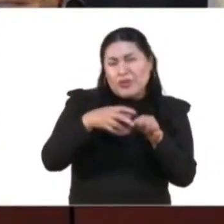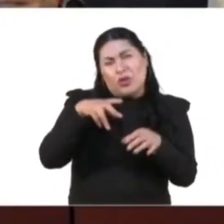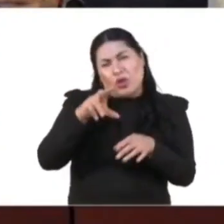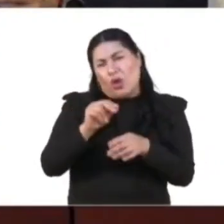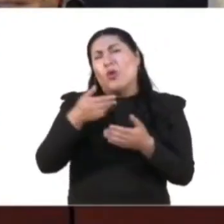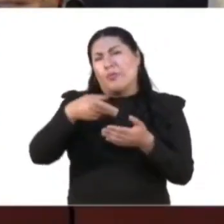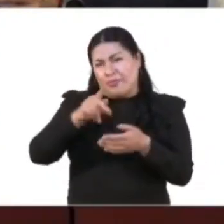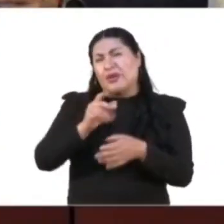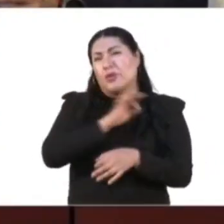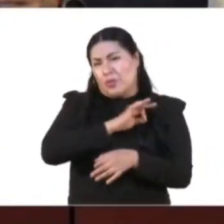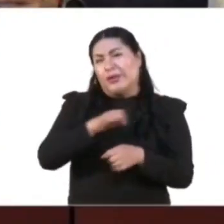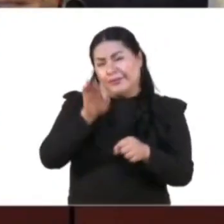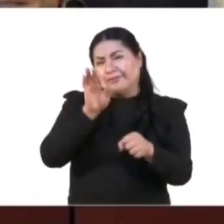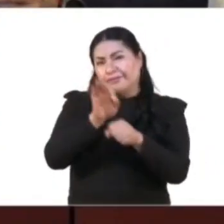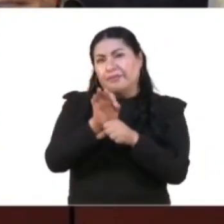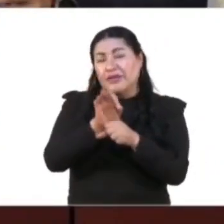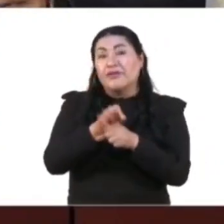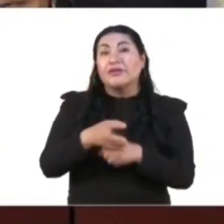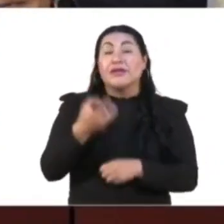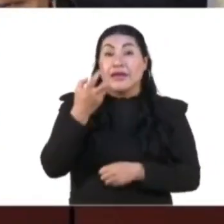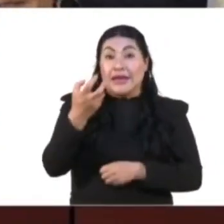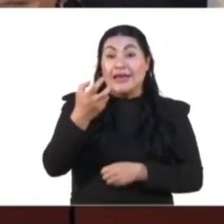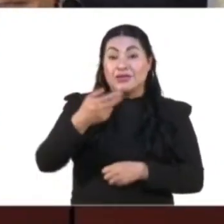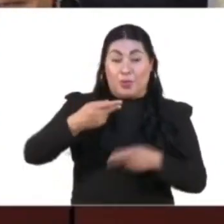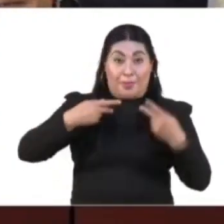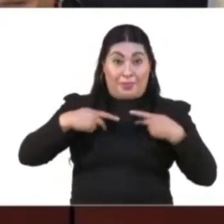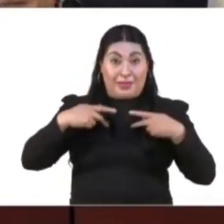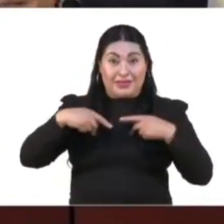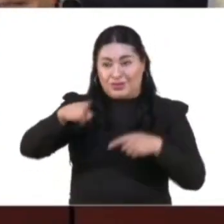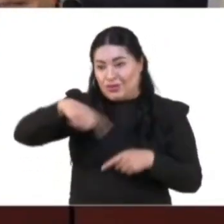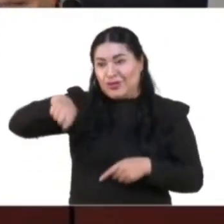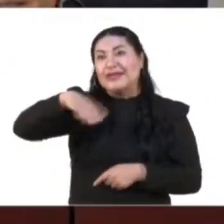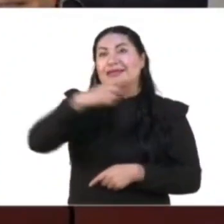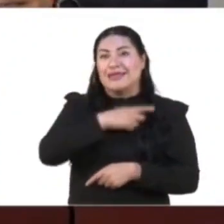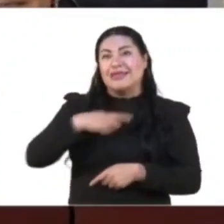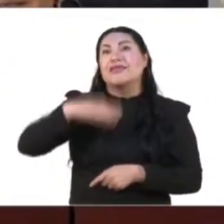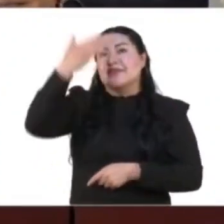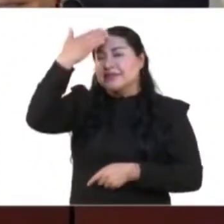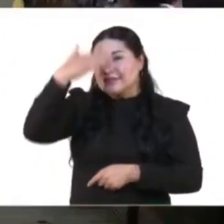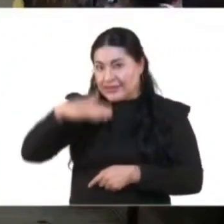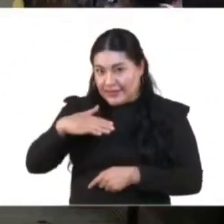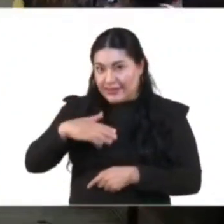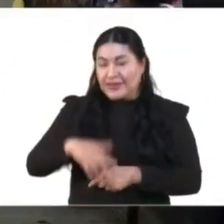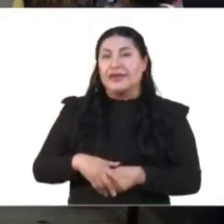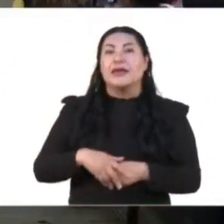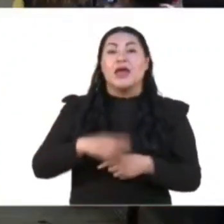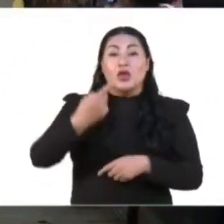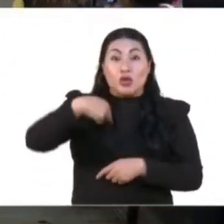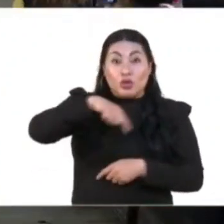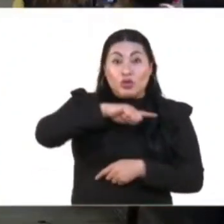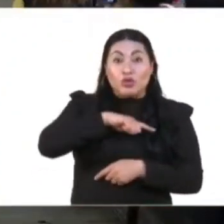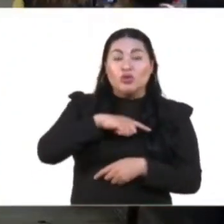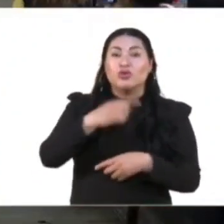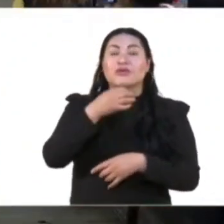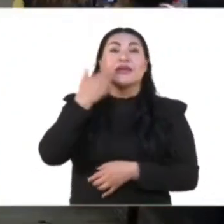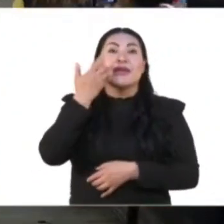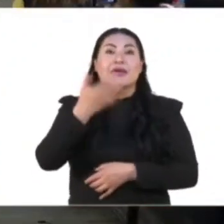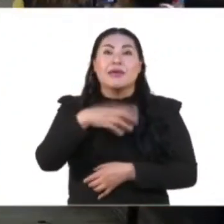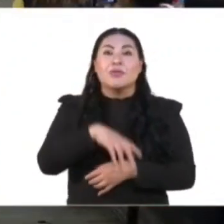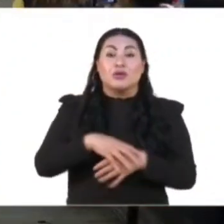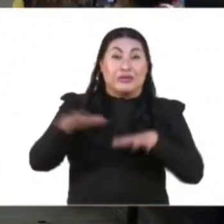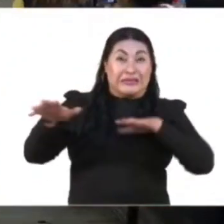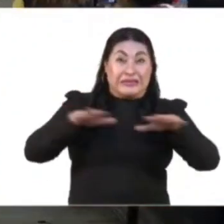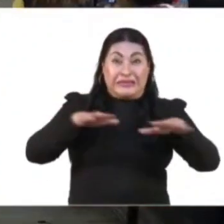entonces ese es el punto que la ciudadanía tiene que tener siempre presente. De lo que se trata es de alertar sismos